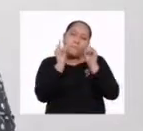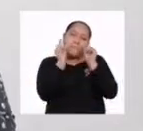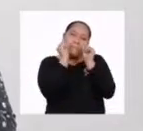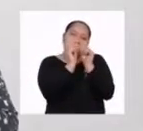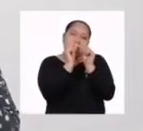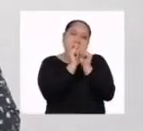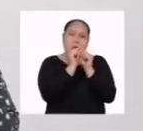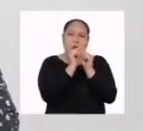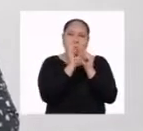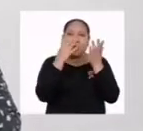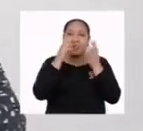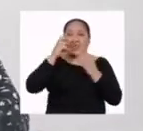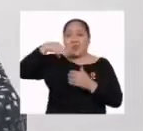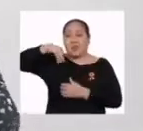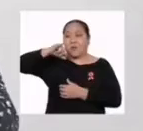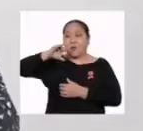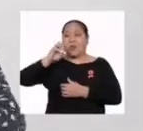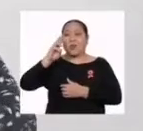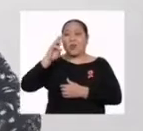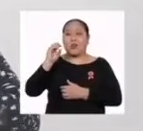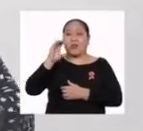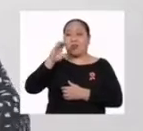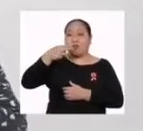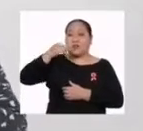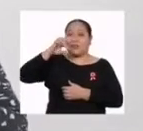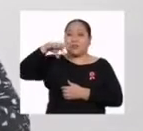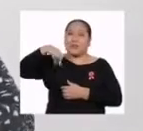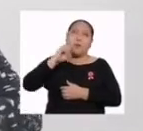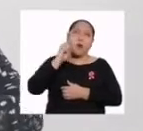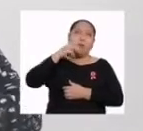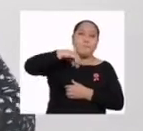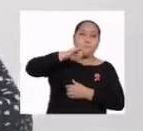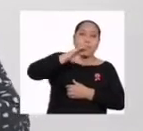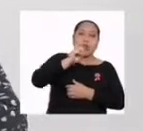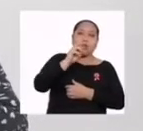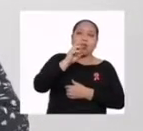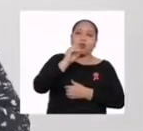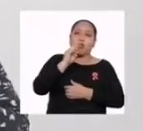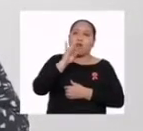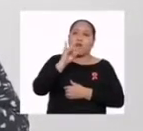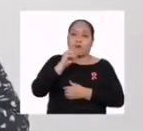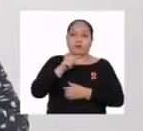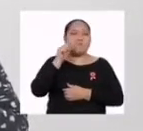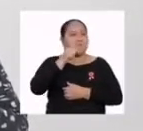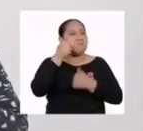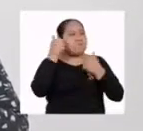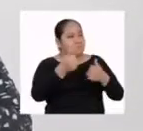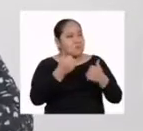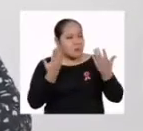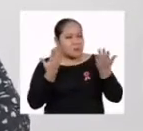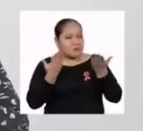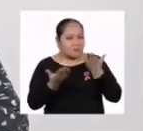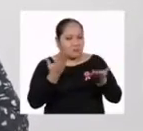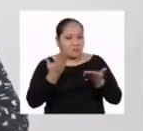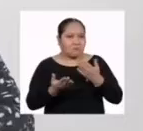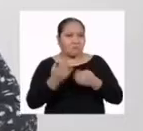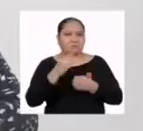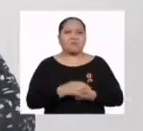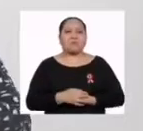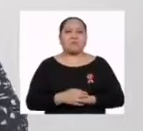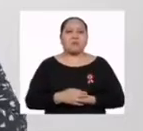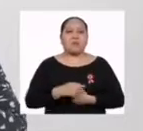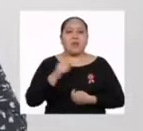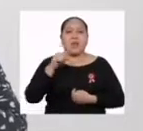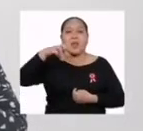microbio. Excelente forma de establecer el significado por comparación del prefijo. En este caso,